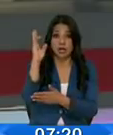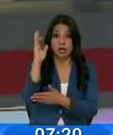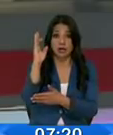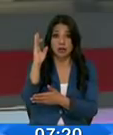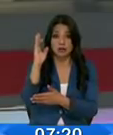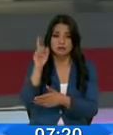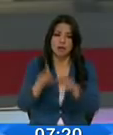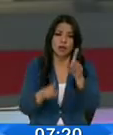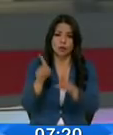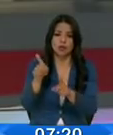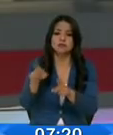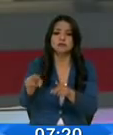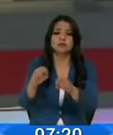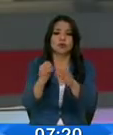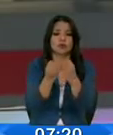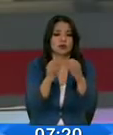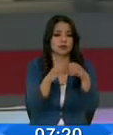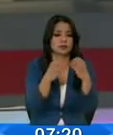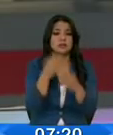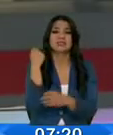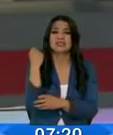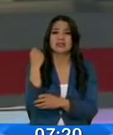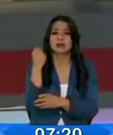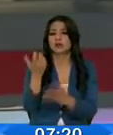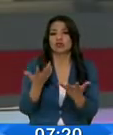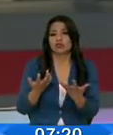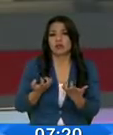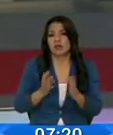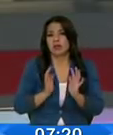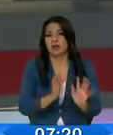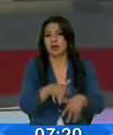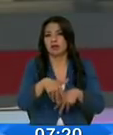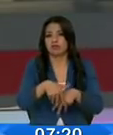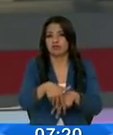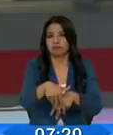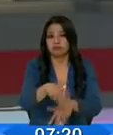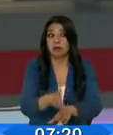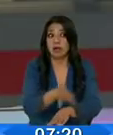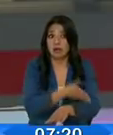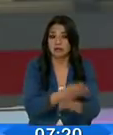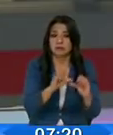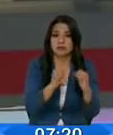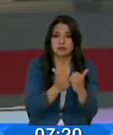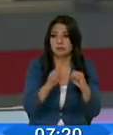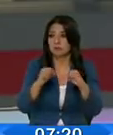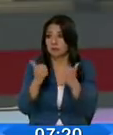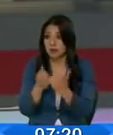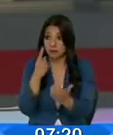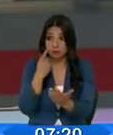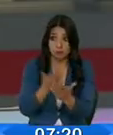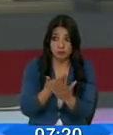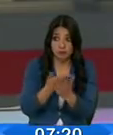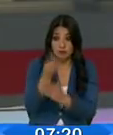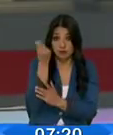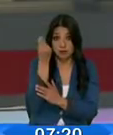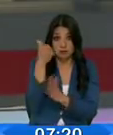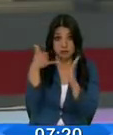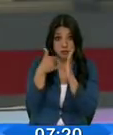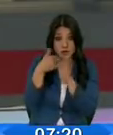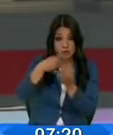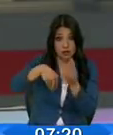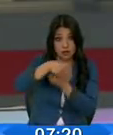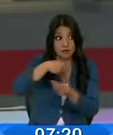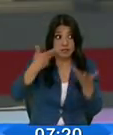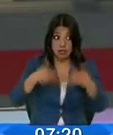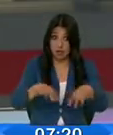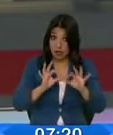y ciertas organizaciones sindicales no querían levantar la medida después de varias asambleas y al comprobar que se efectivizó la devolución